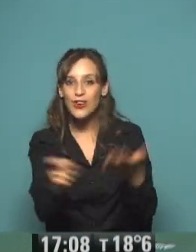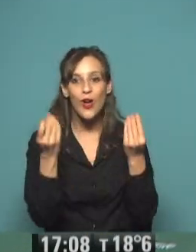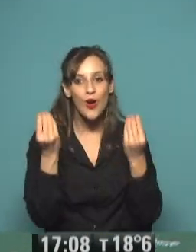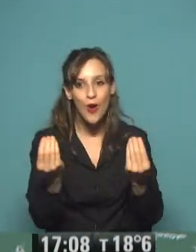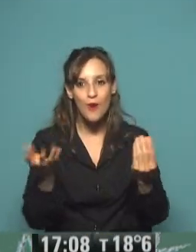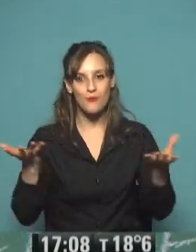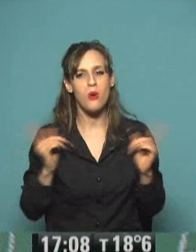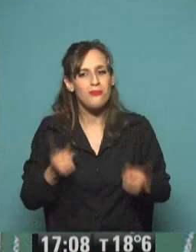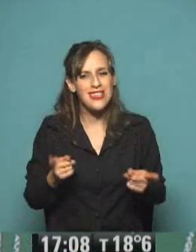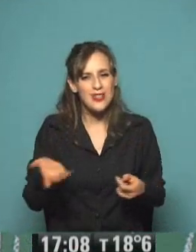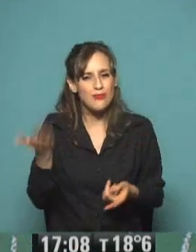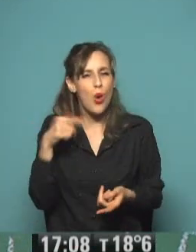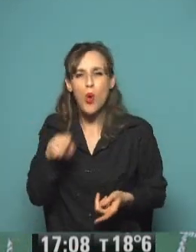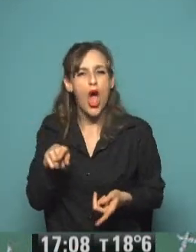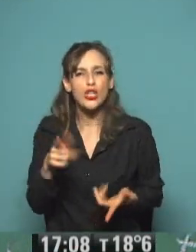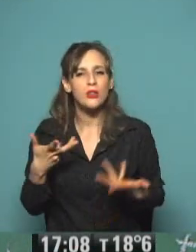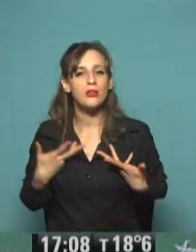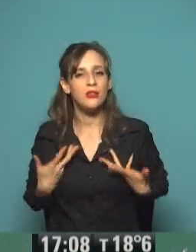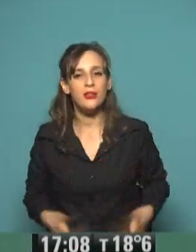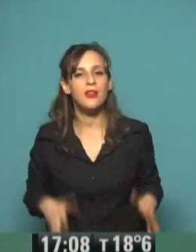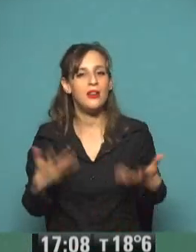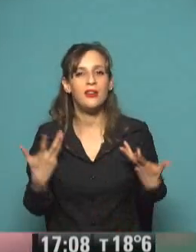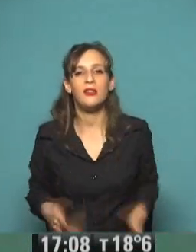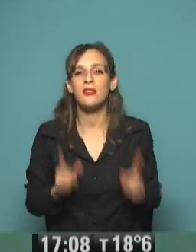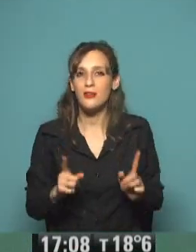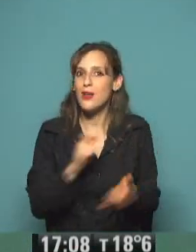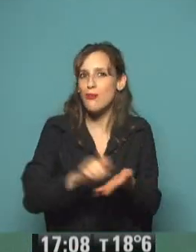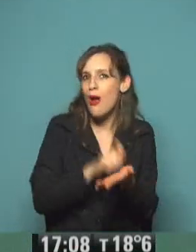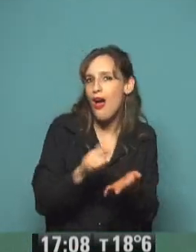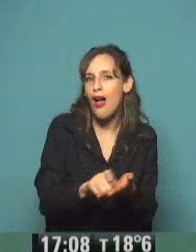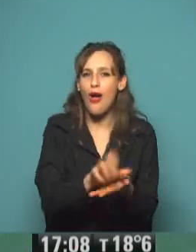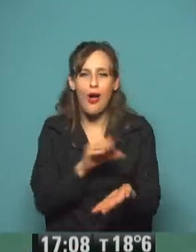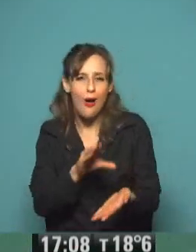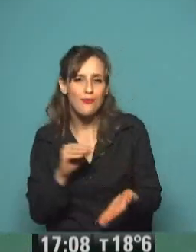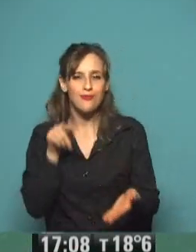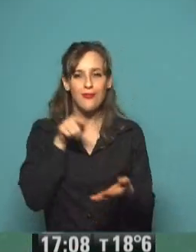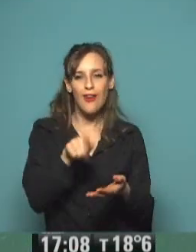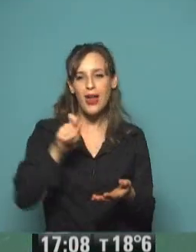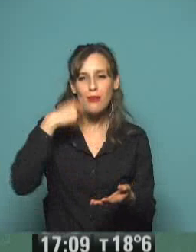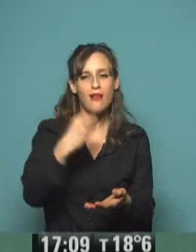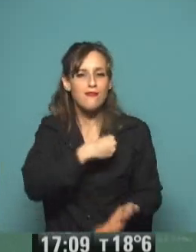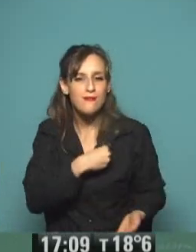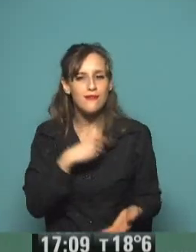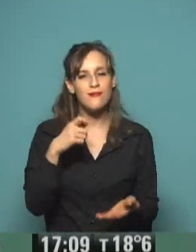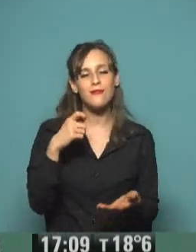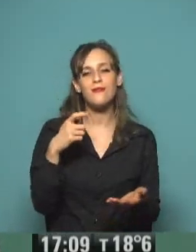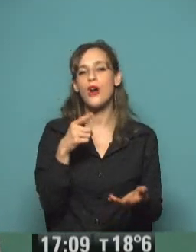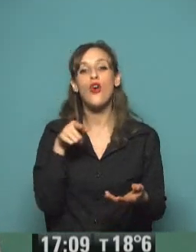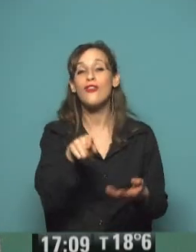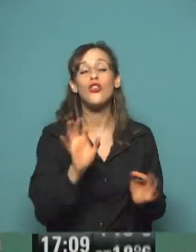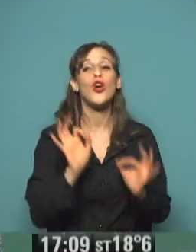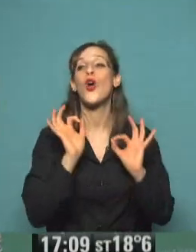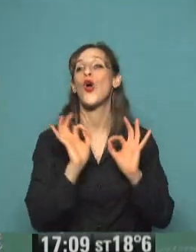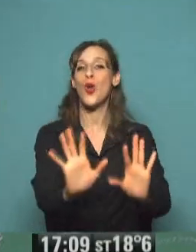que hicieron, la que se animaron con un dato, con el otro, con mi animal preferido, mi animal favorito, con lo que